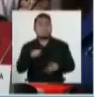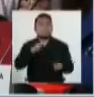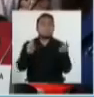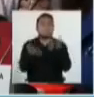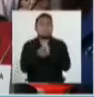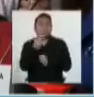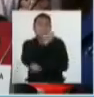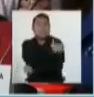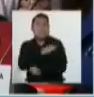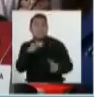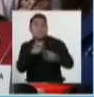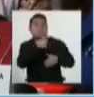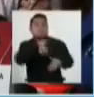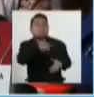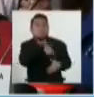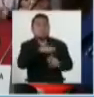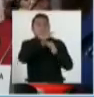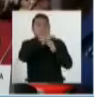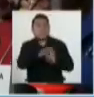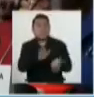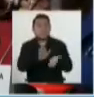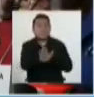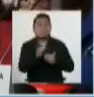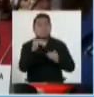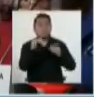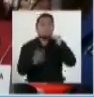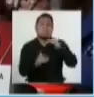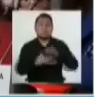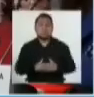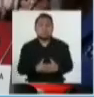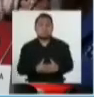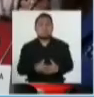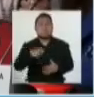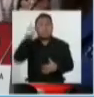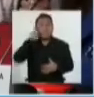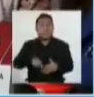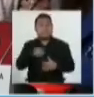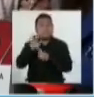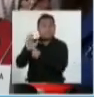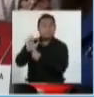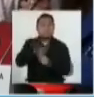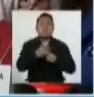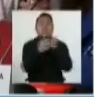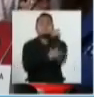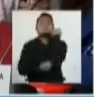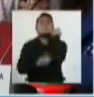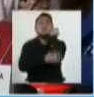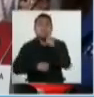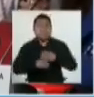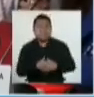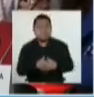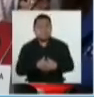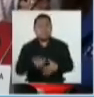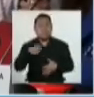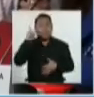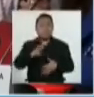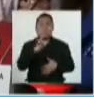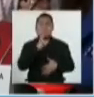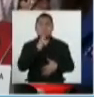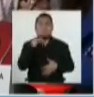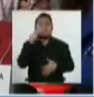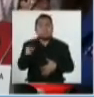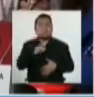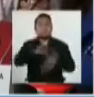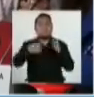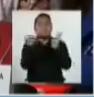en cómplices de vejaciones, discriminación y desigualdad. Se debe visibilizar la pobreza. Debe hablarse de esta